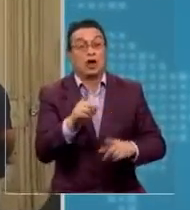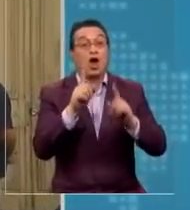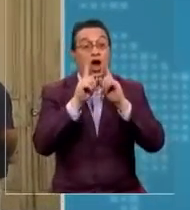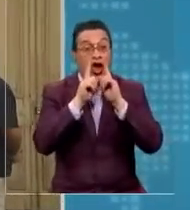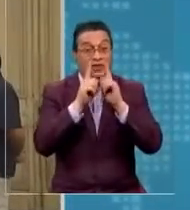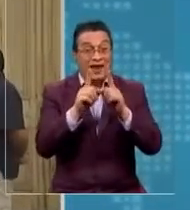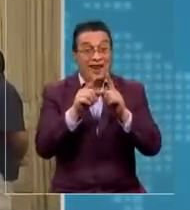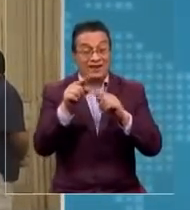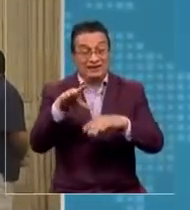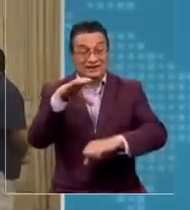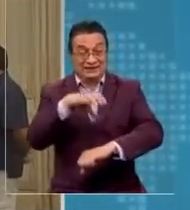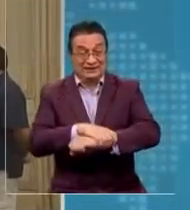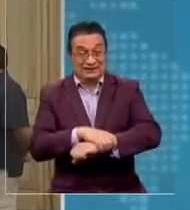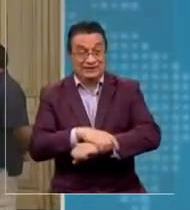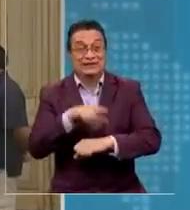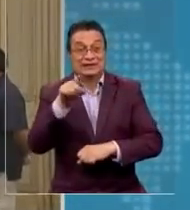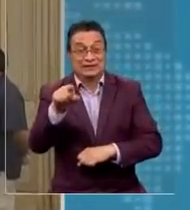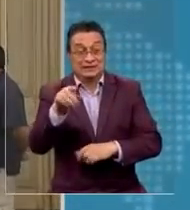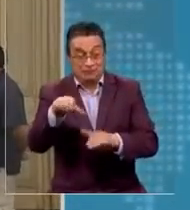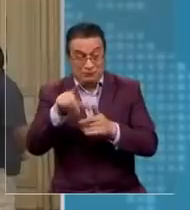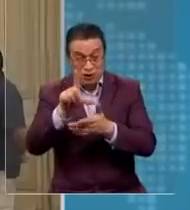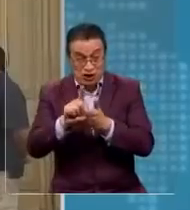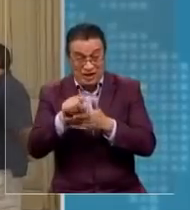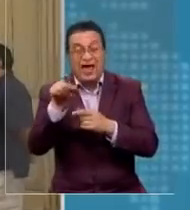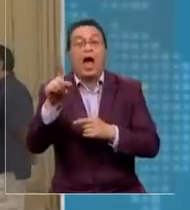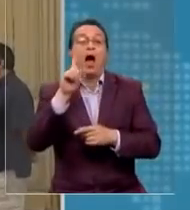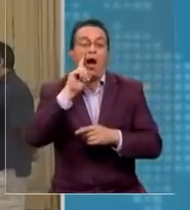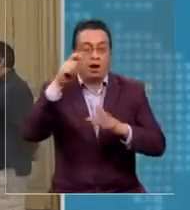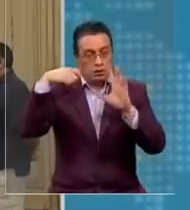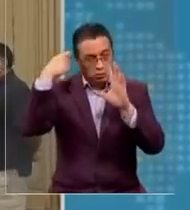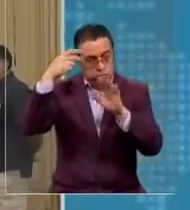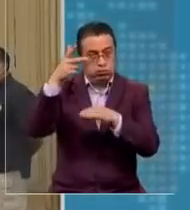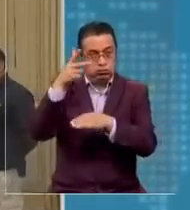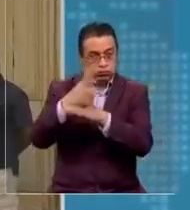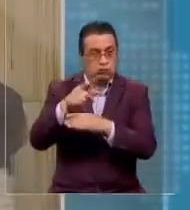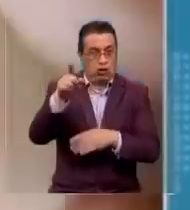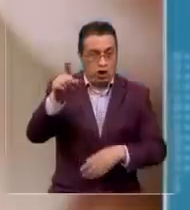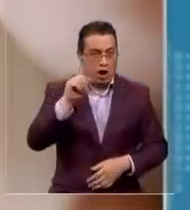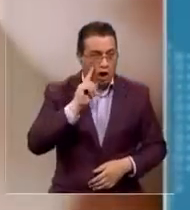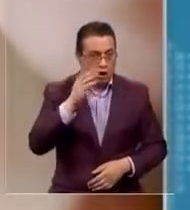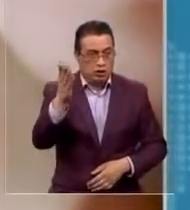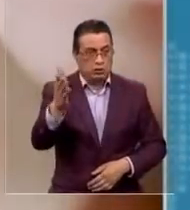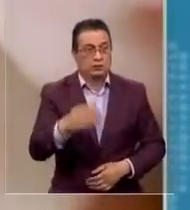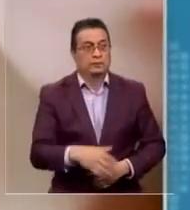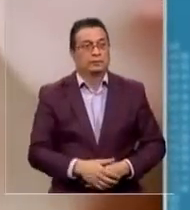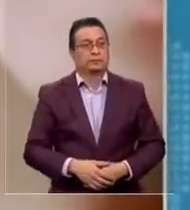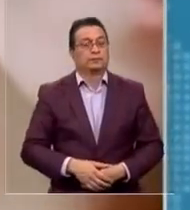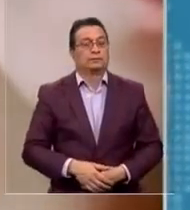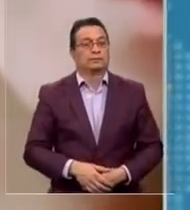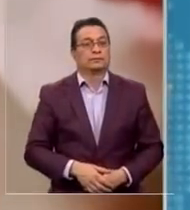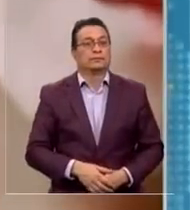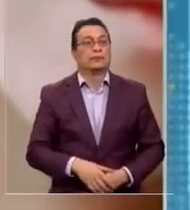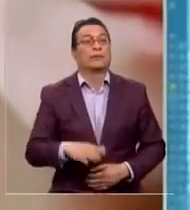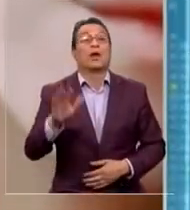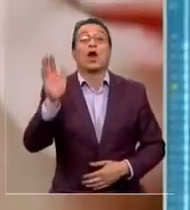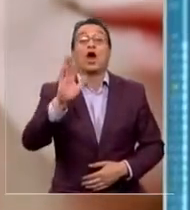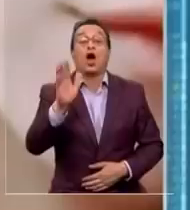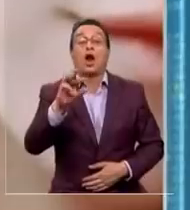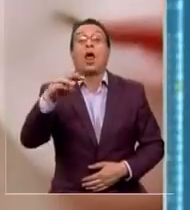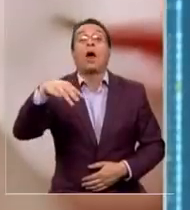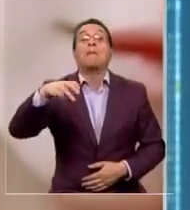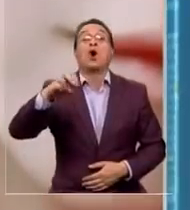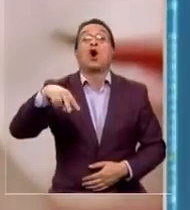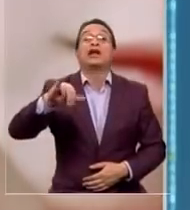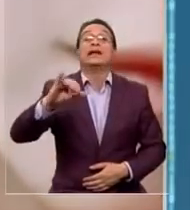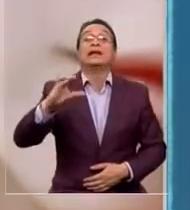hostal donde fue detenido este presunto femicida de María Isabel Páez. Te escuchamos, Carlos. Hola, Mónica, ¿cómo estás? Muy